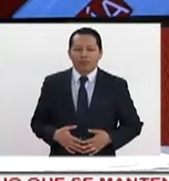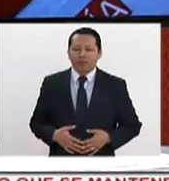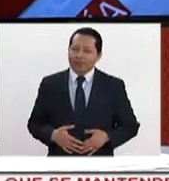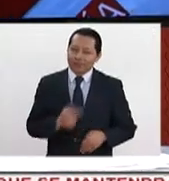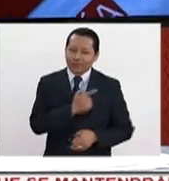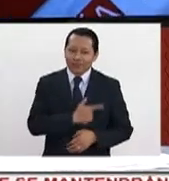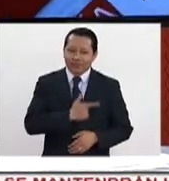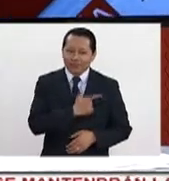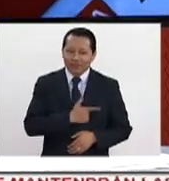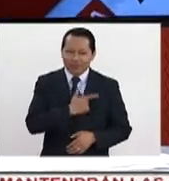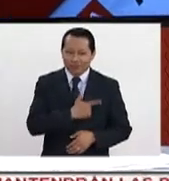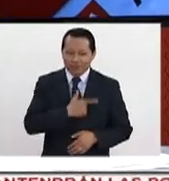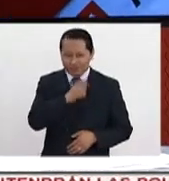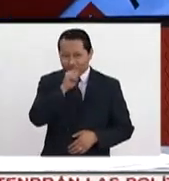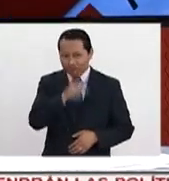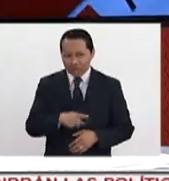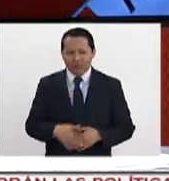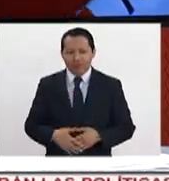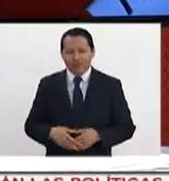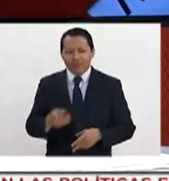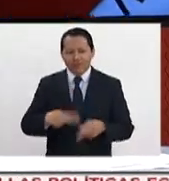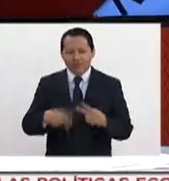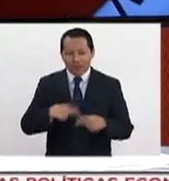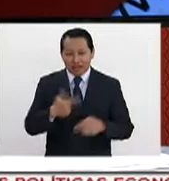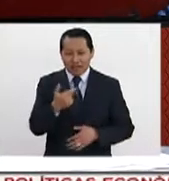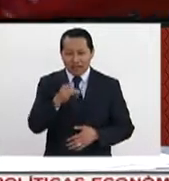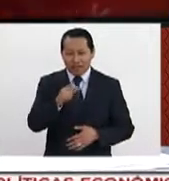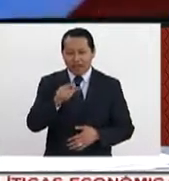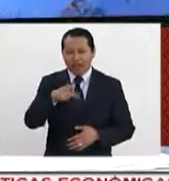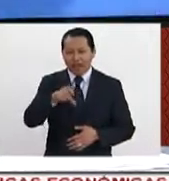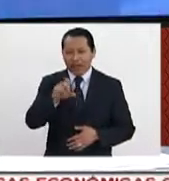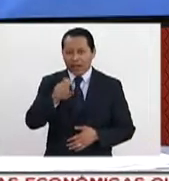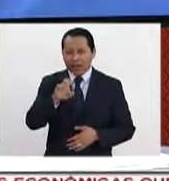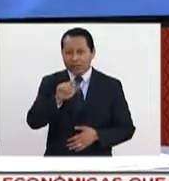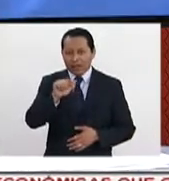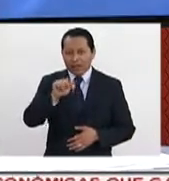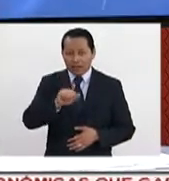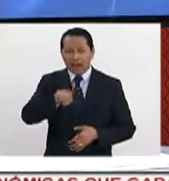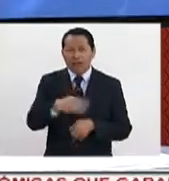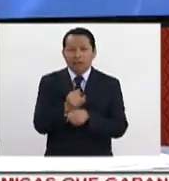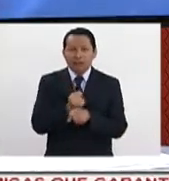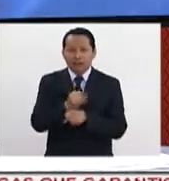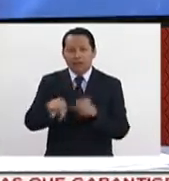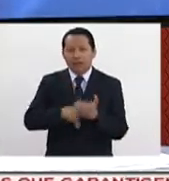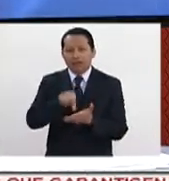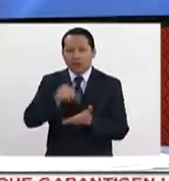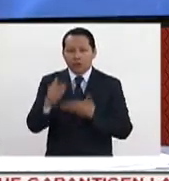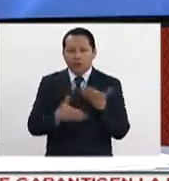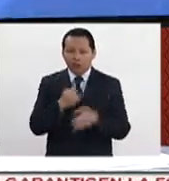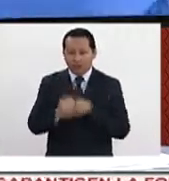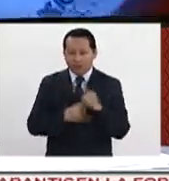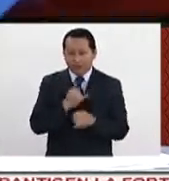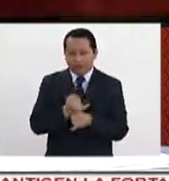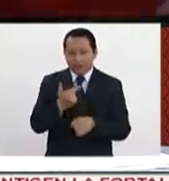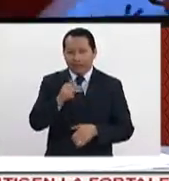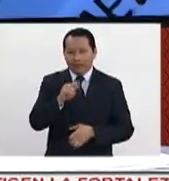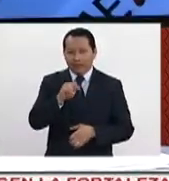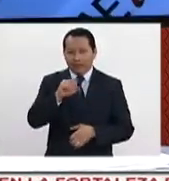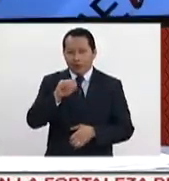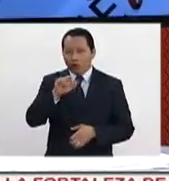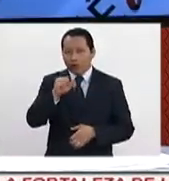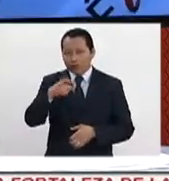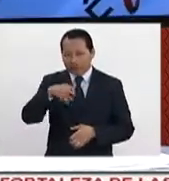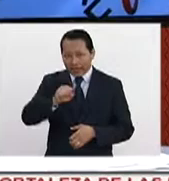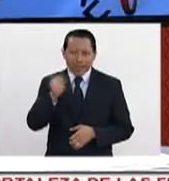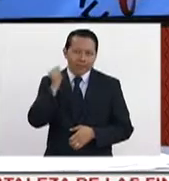Es un gusto que esté aquí con nosotros Gabriel Quesada. Él es investigador del Centro de Estudios Internacionales Gilberto Bosque del Senado de